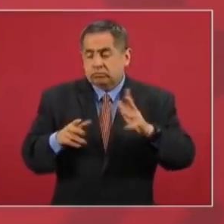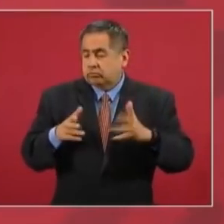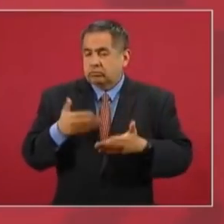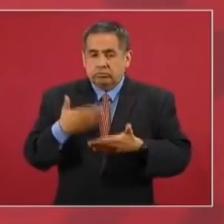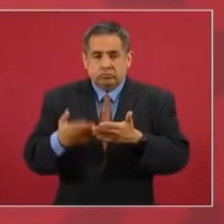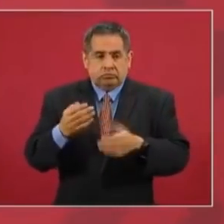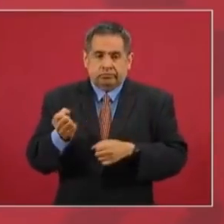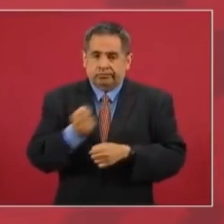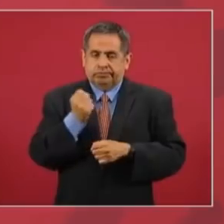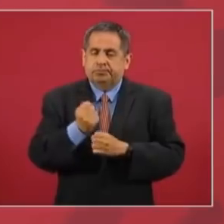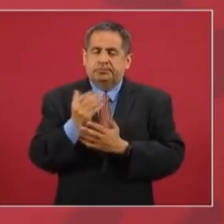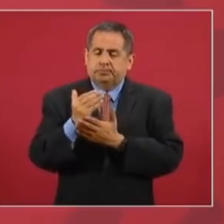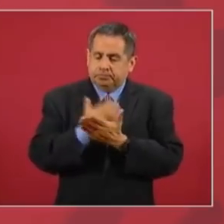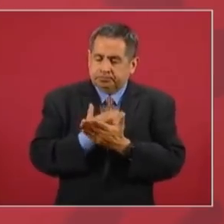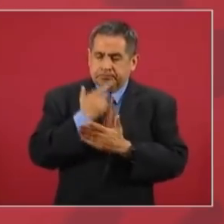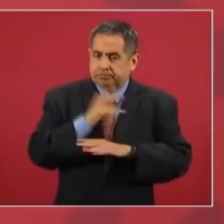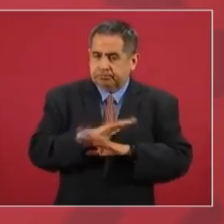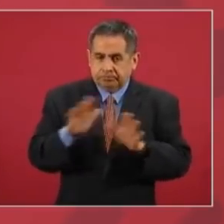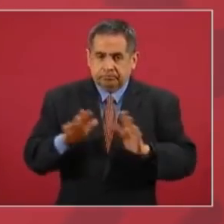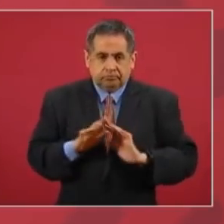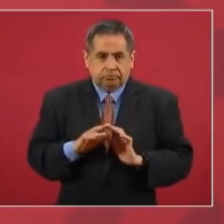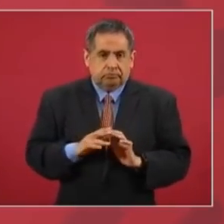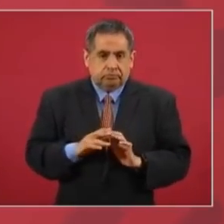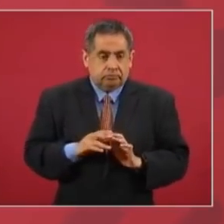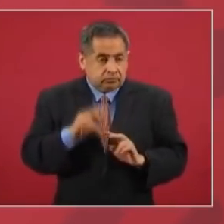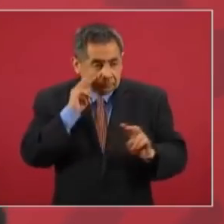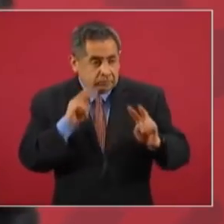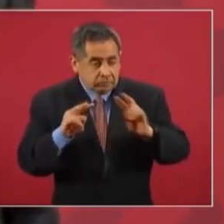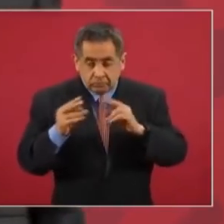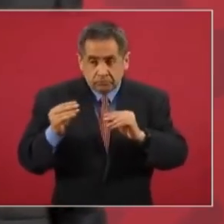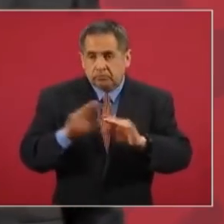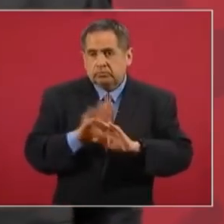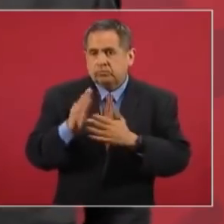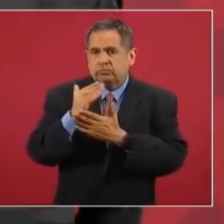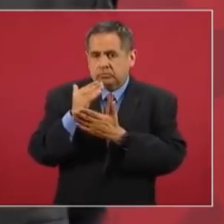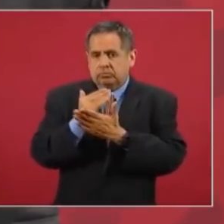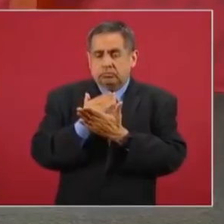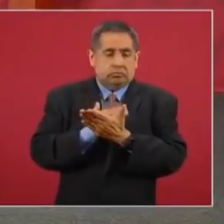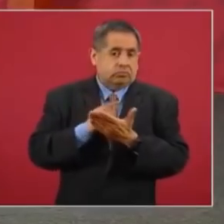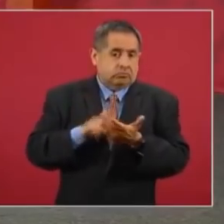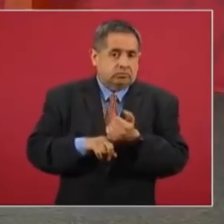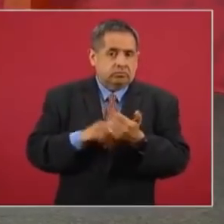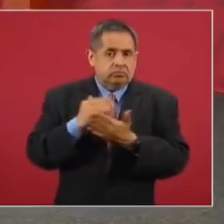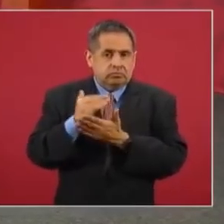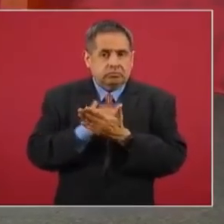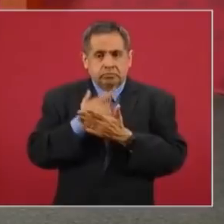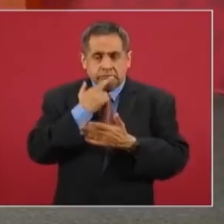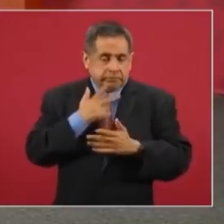afortunadamente ya no sucede, o ya no veo que esto